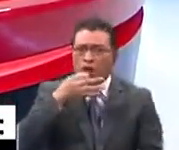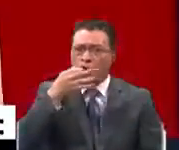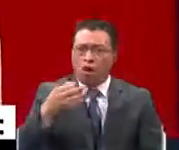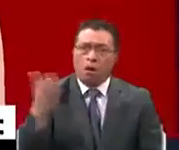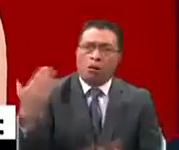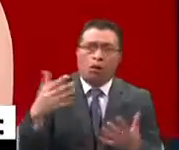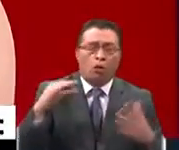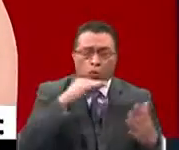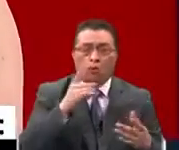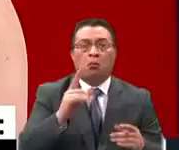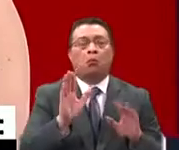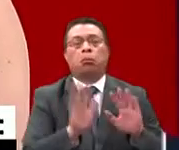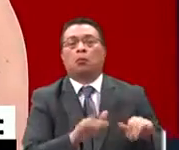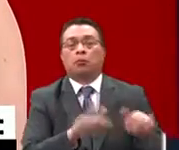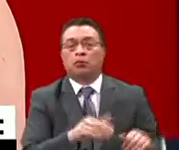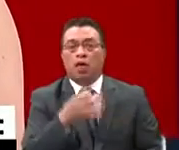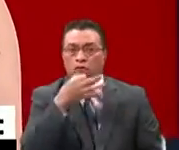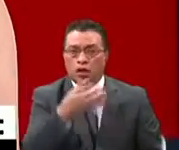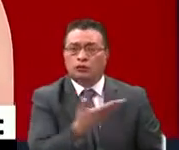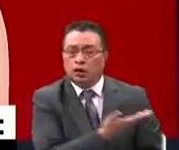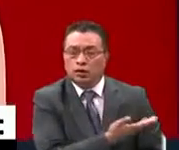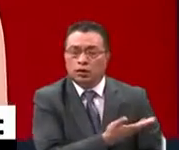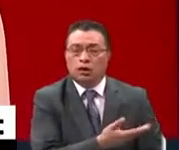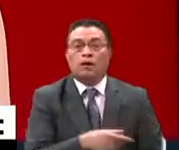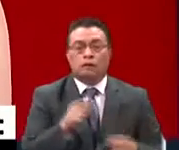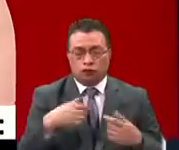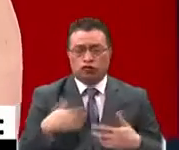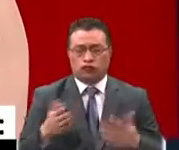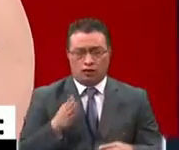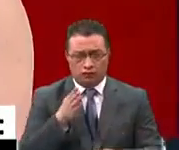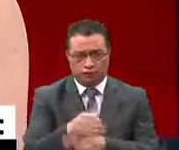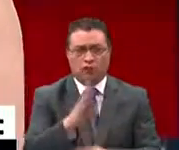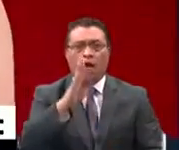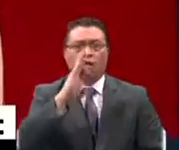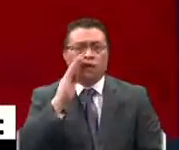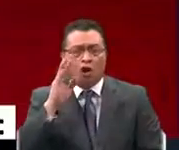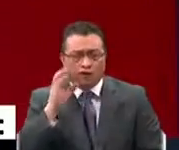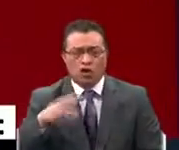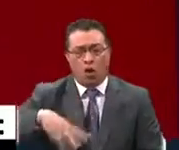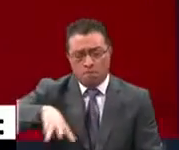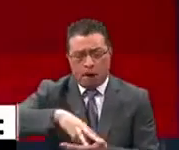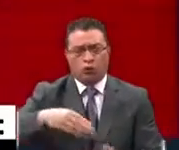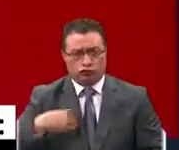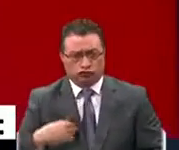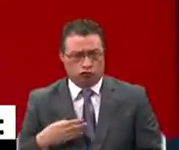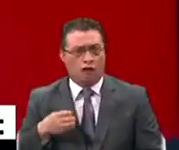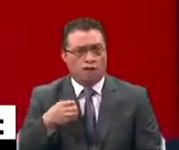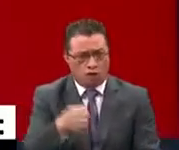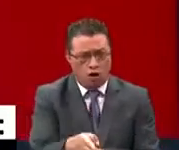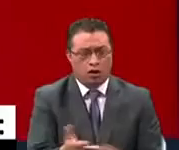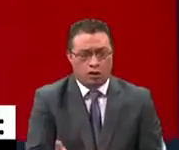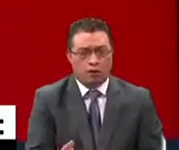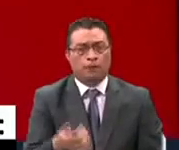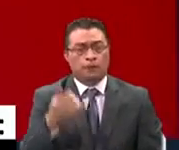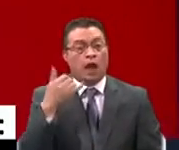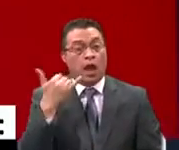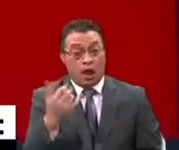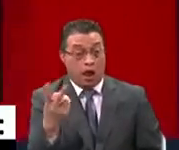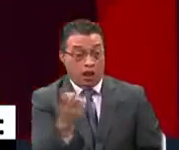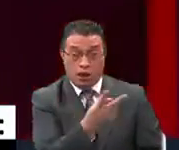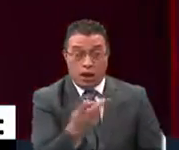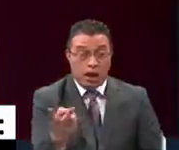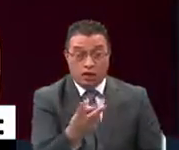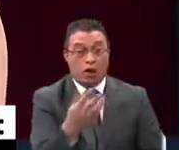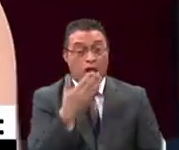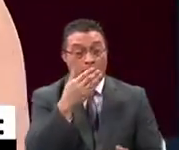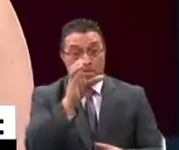señalar que yo estuve en la zona la semana pasada, estuve tanto en Biobío como en el Maule, y en ambas situaciones